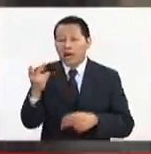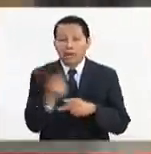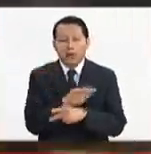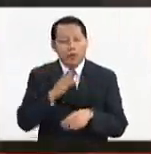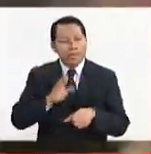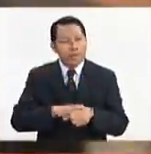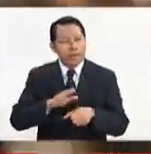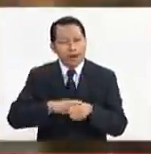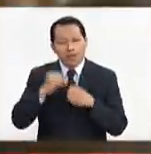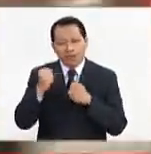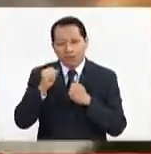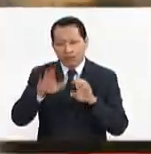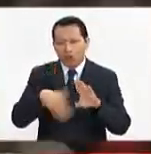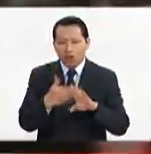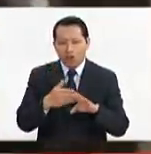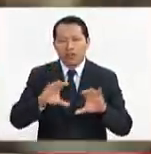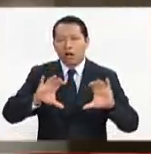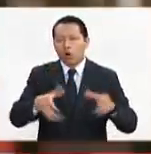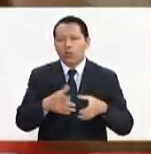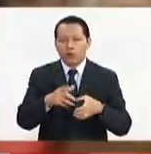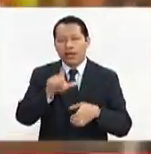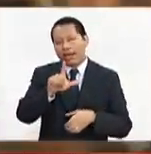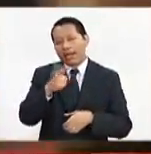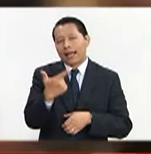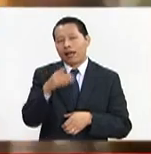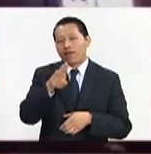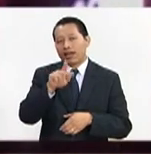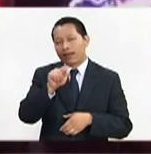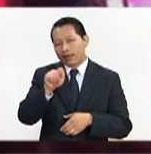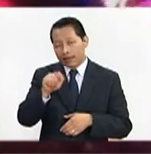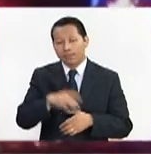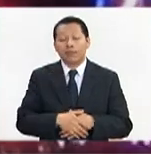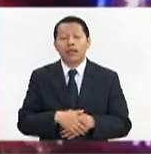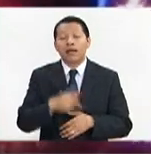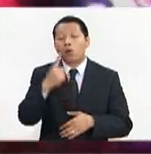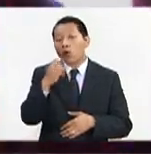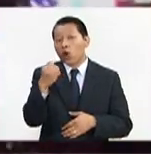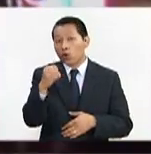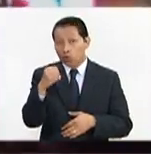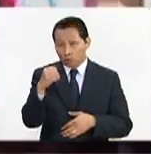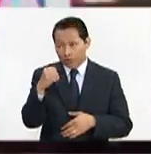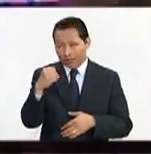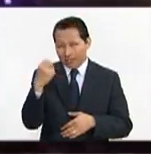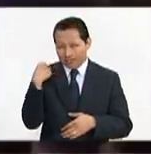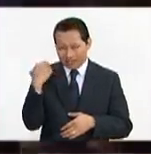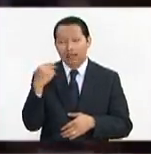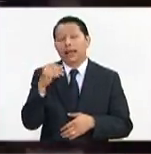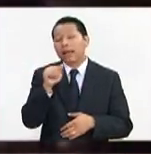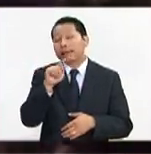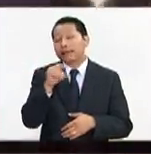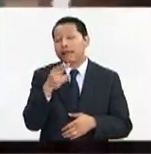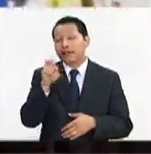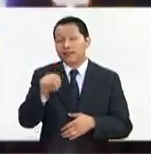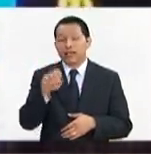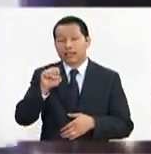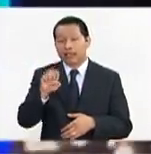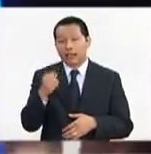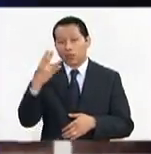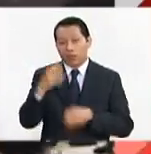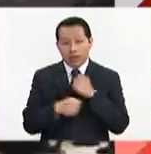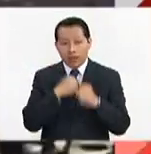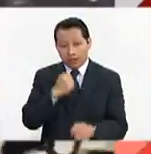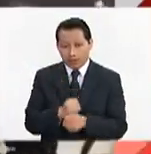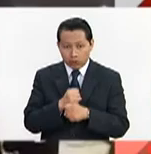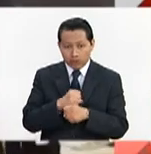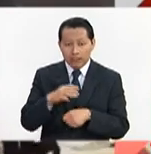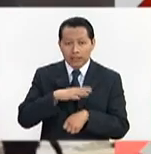más violento en contra de la comunidad LGBT. La noche del 1 de octubre de este año, Stephen Paddock, de 64 años,